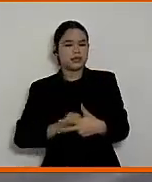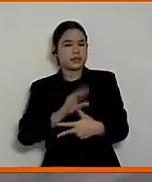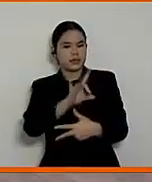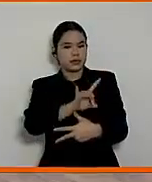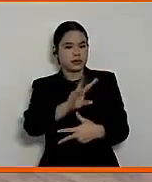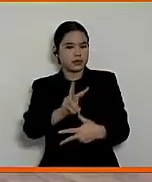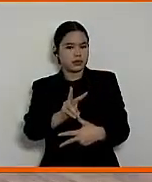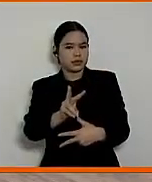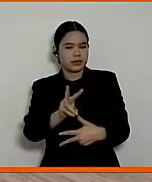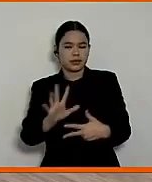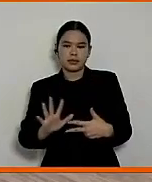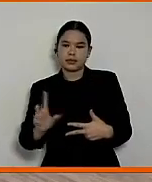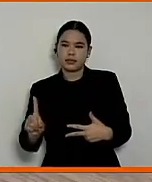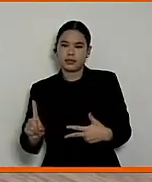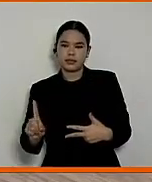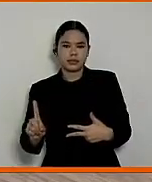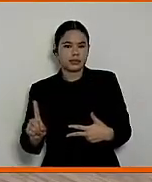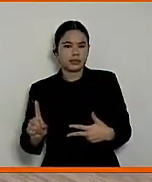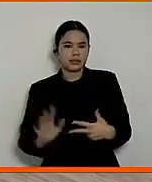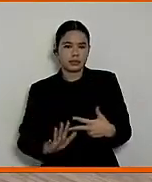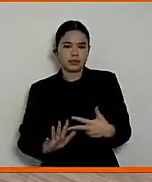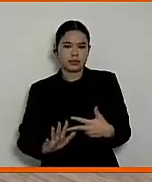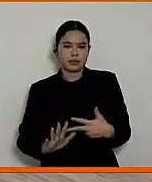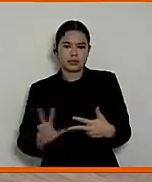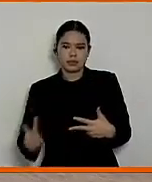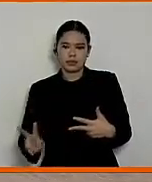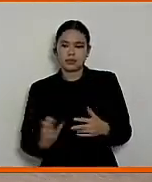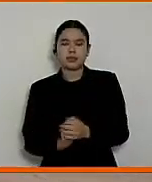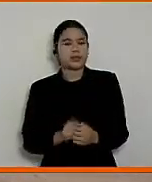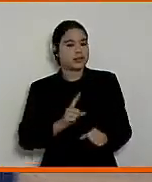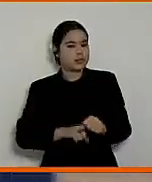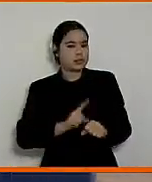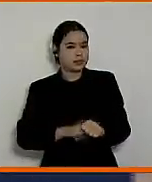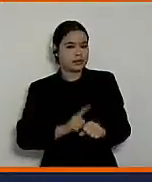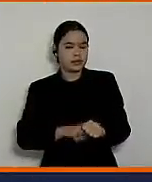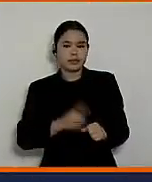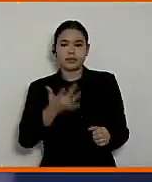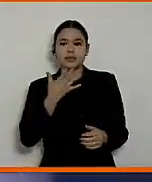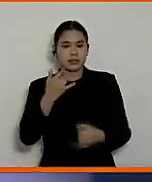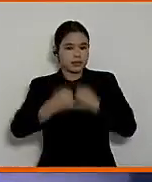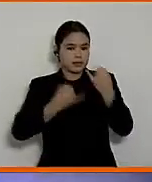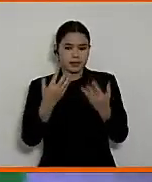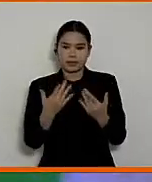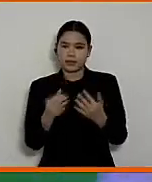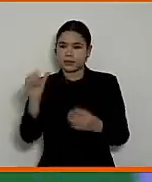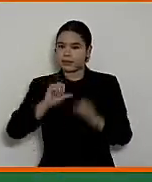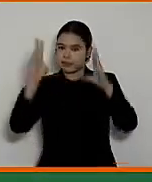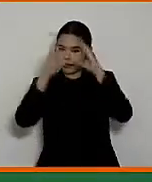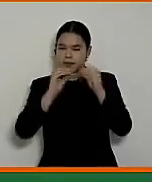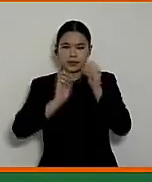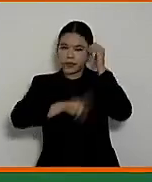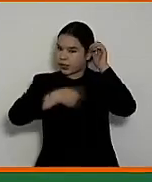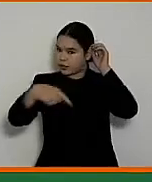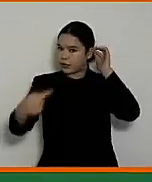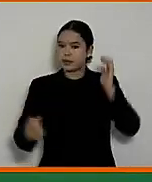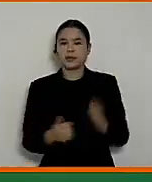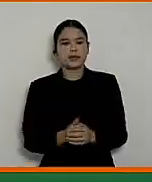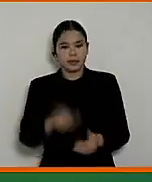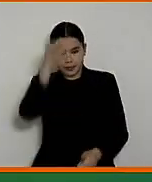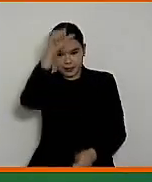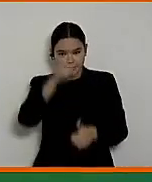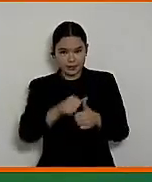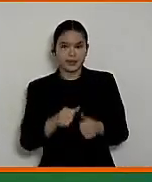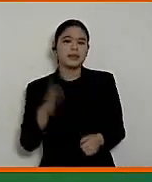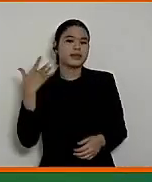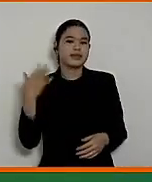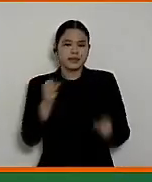82, 51 y 52. Continuamos con nuestro juego favorito y el más esperado de la noche de diaria. Recuerda que es